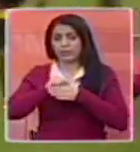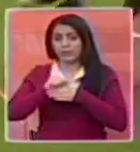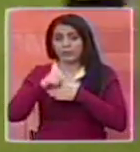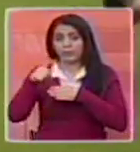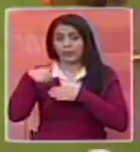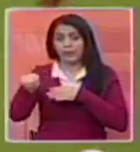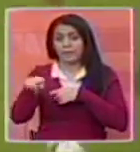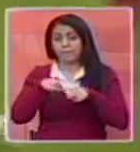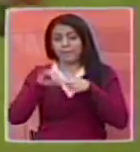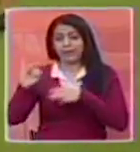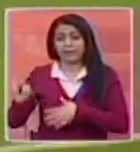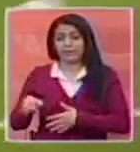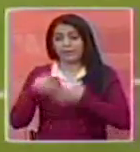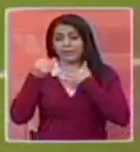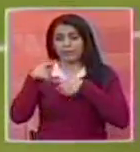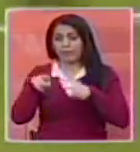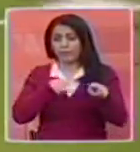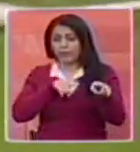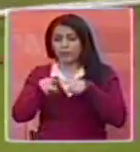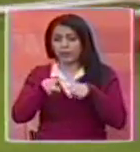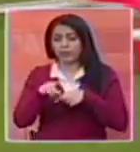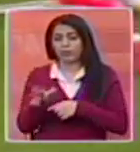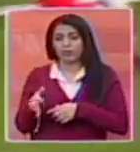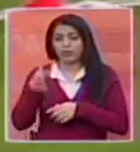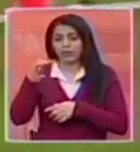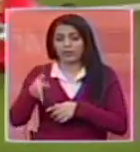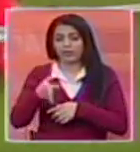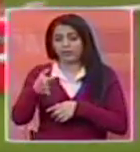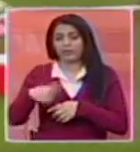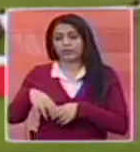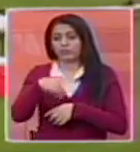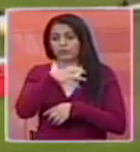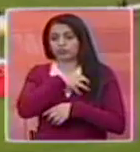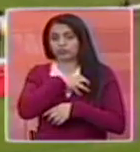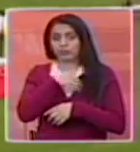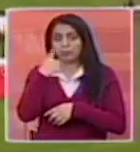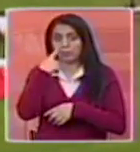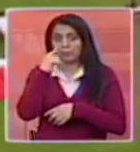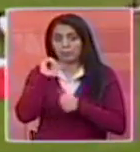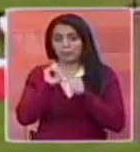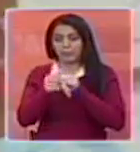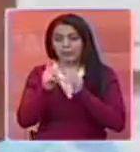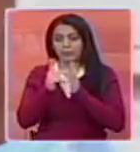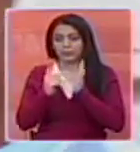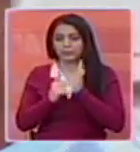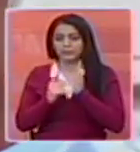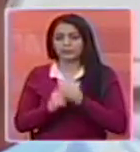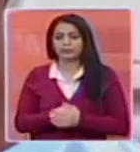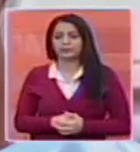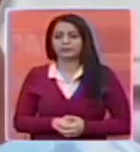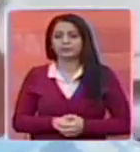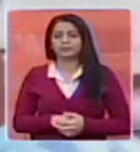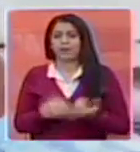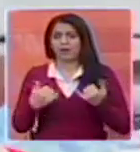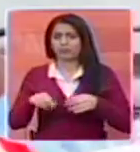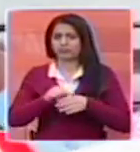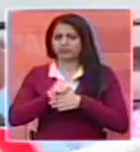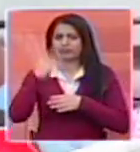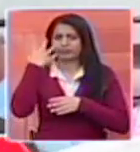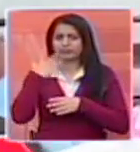nacional. Los toreros anhelan recuperar la punta de la tabla. Claro, la verdad que trabajamos para eso todos los días, por ahí